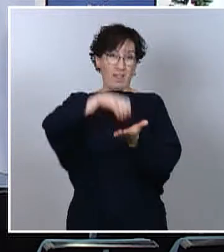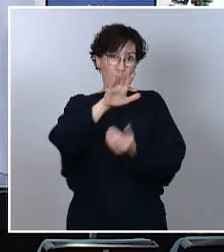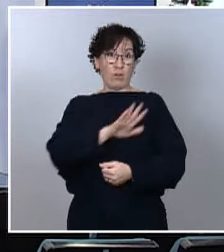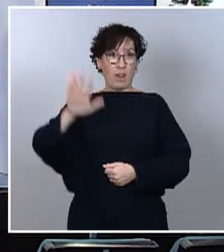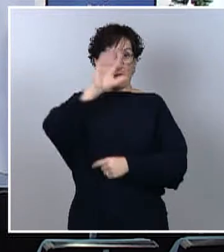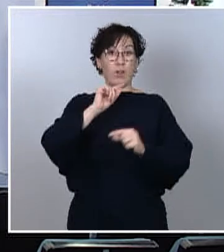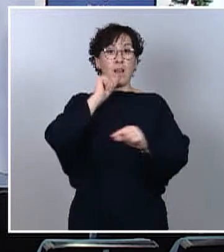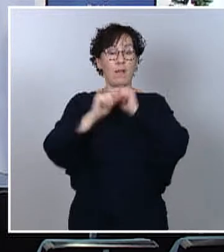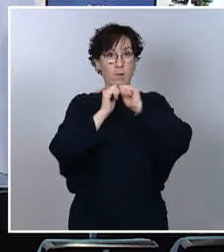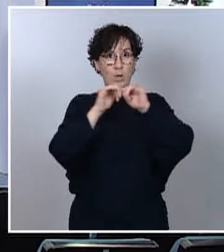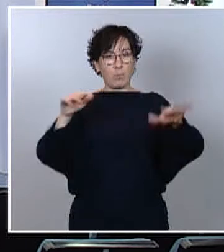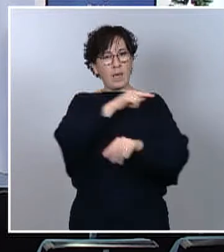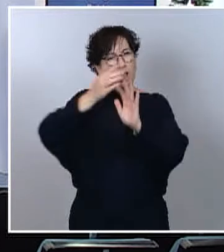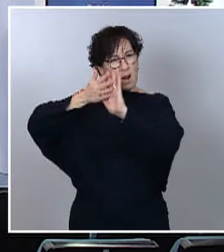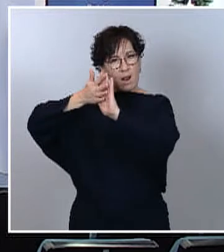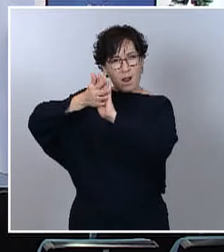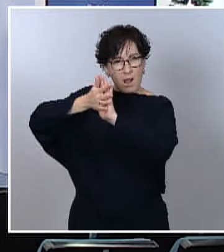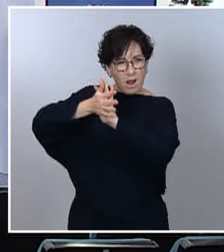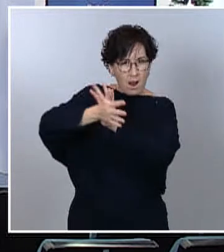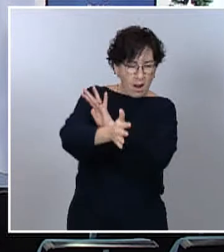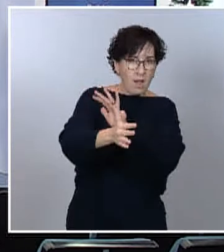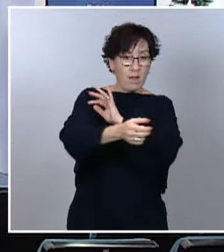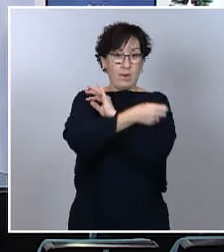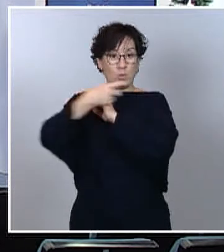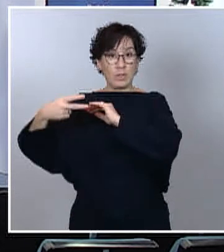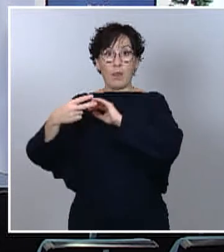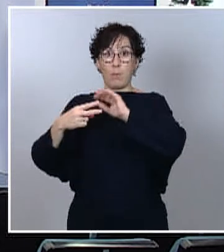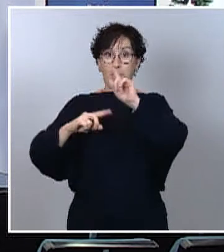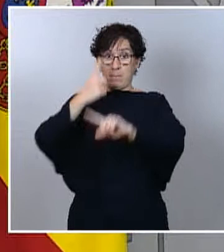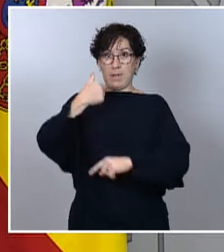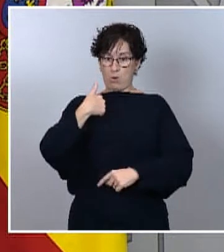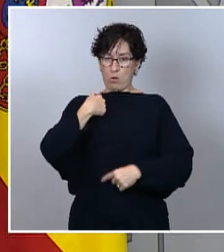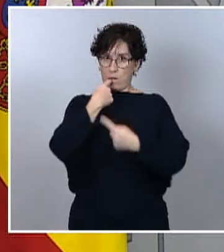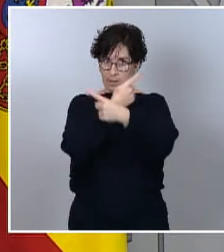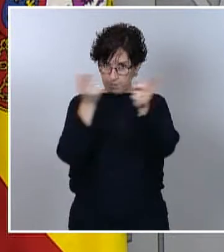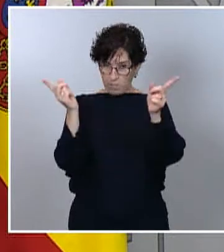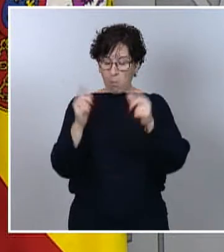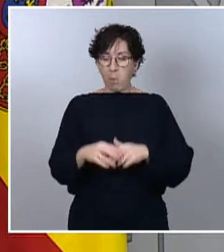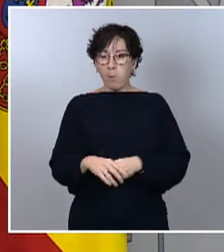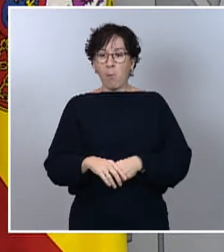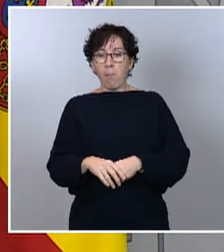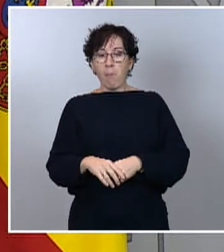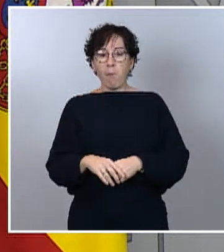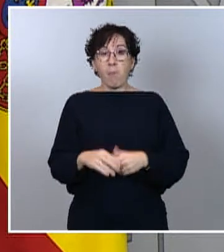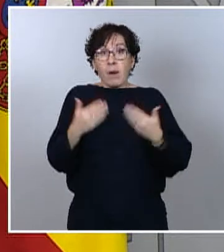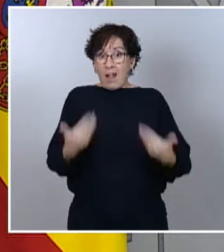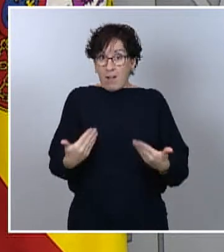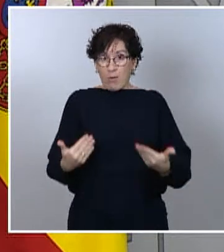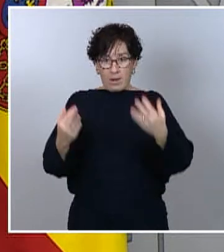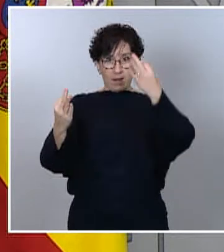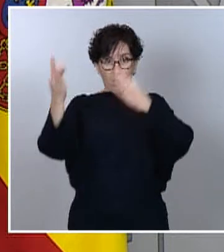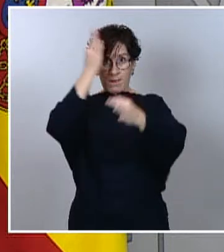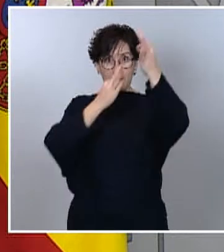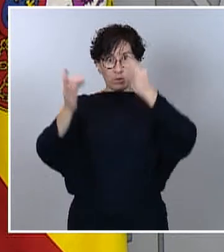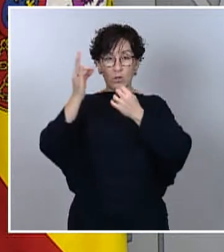en detalle de los hallazgos del estudio, les comunico que, de acuerdo a los datos que disponemos en este momento, hasta el